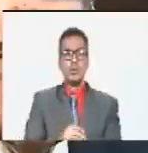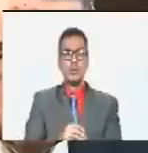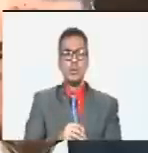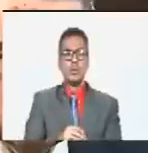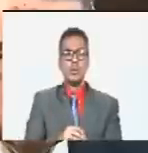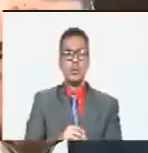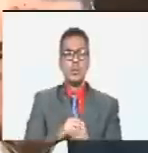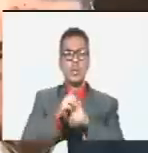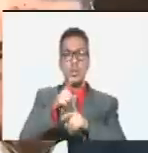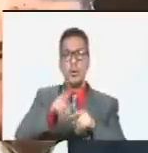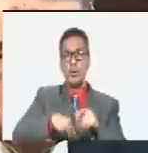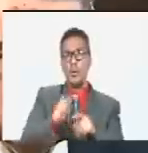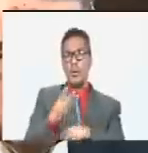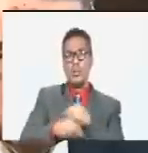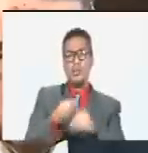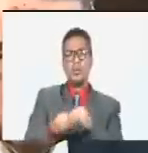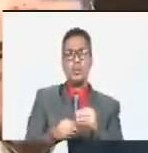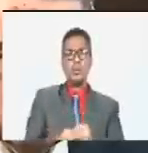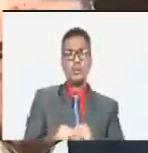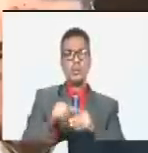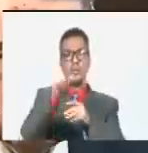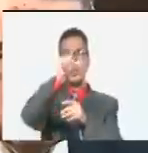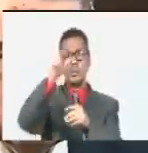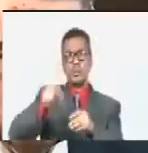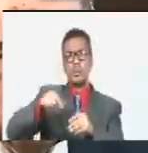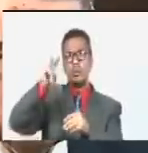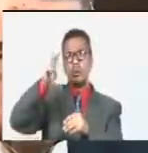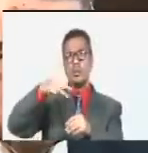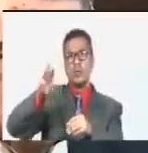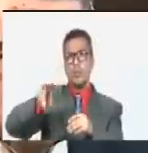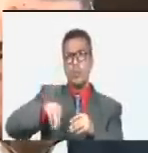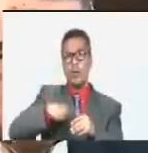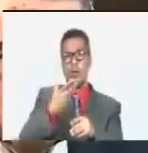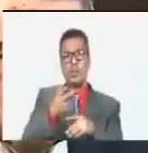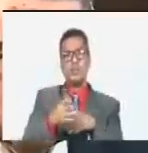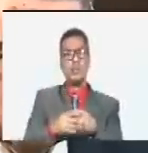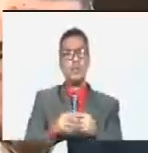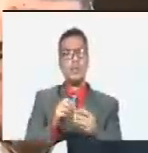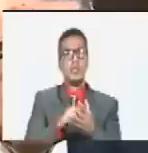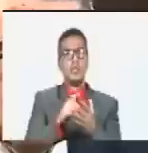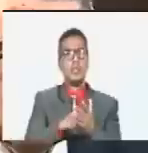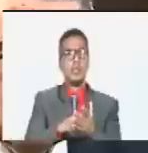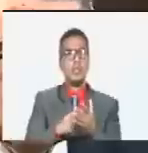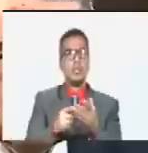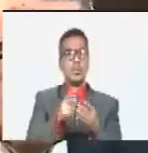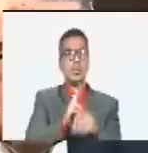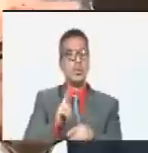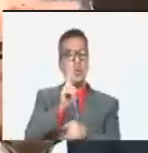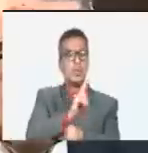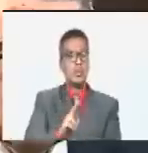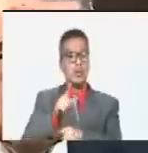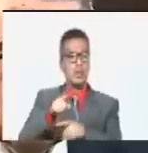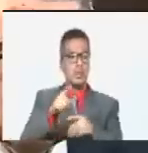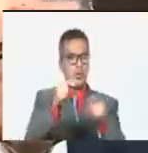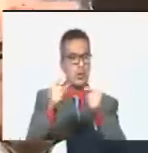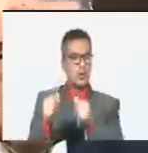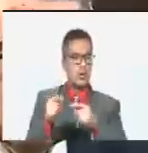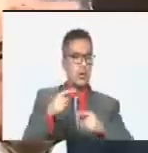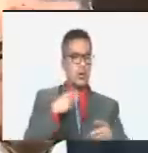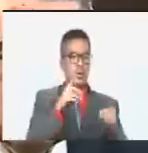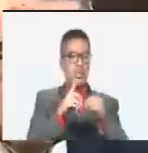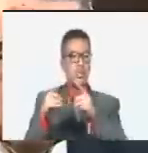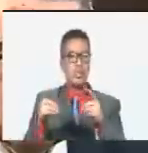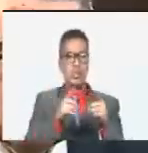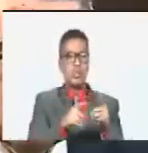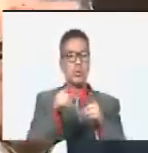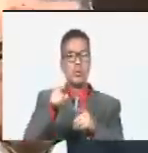impida que Guyana pueda seguir explotando los recursos económicos mientras se dirime el